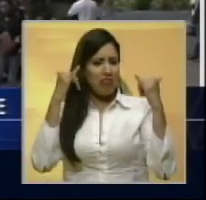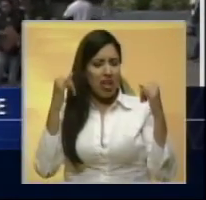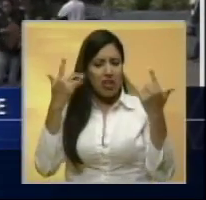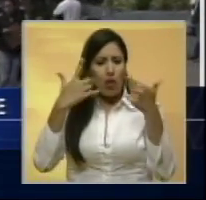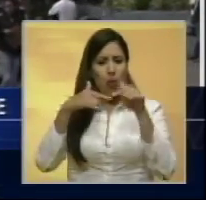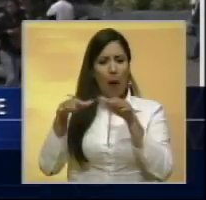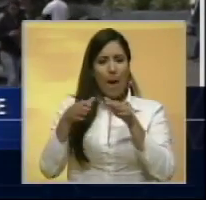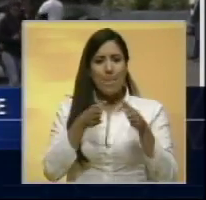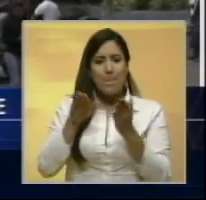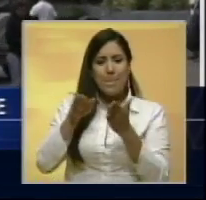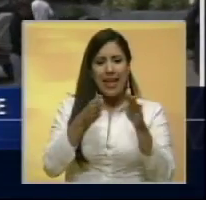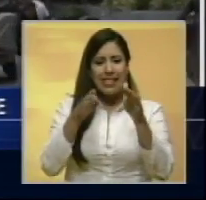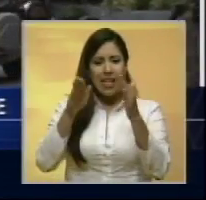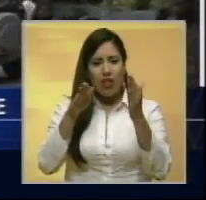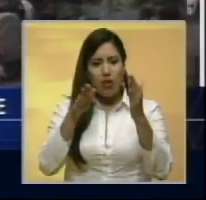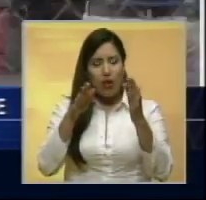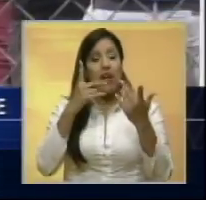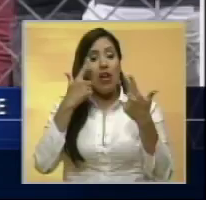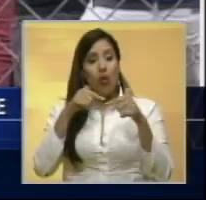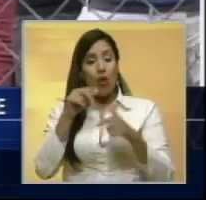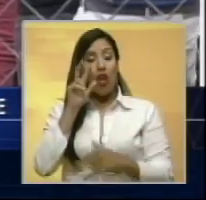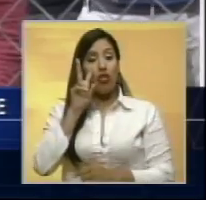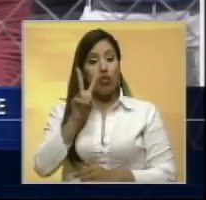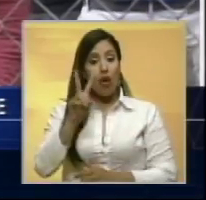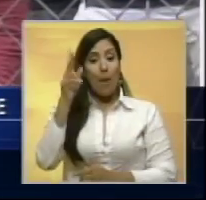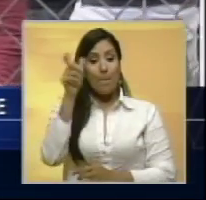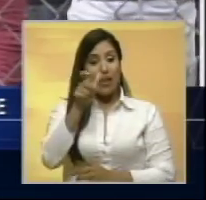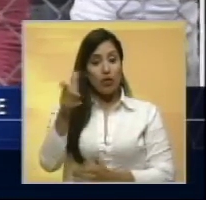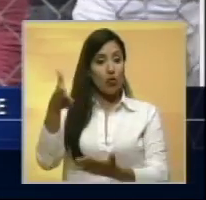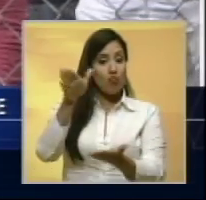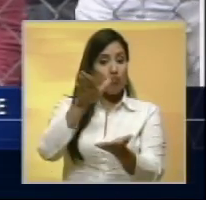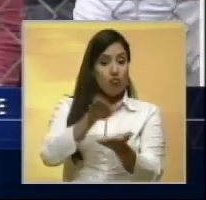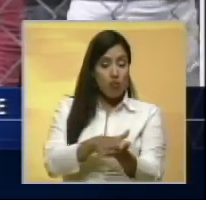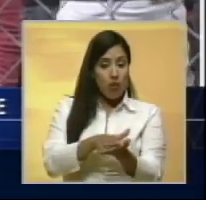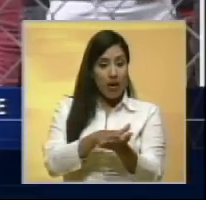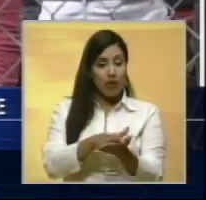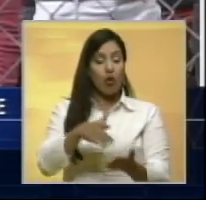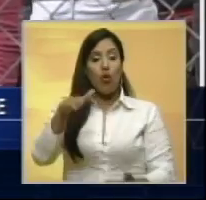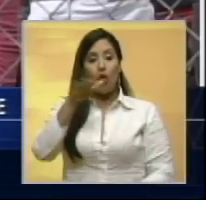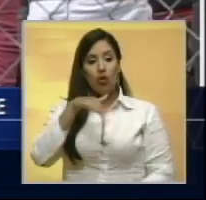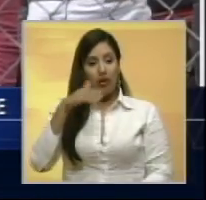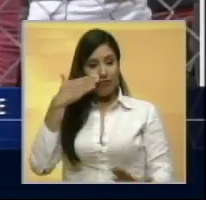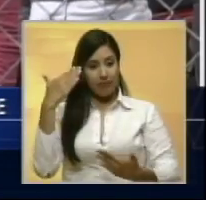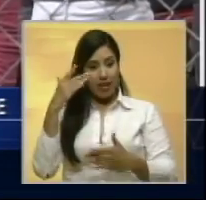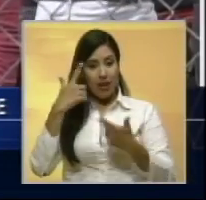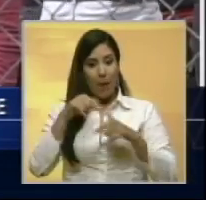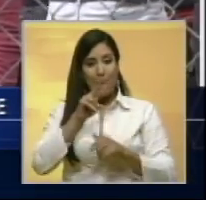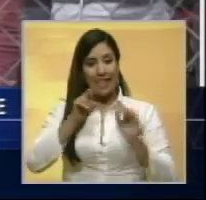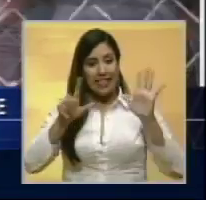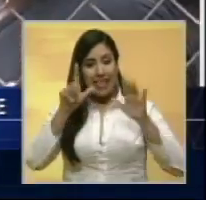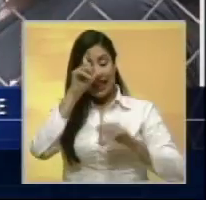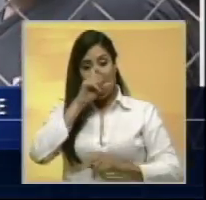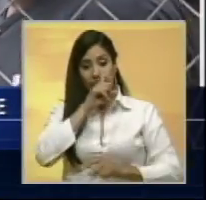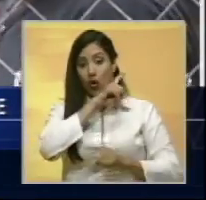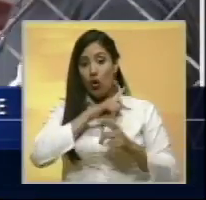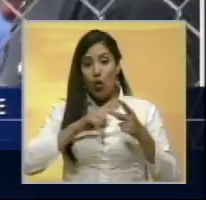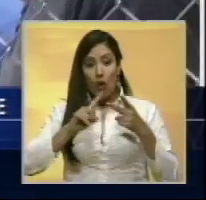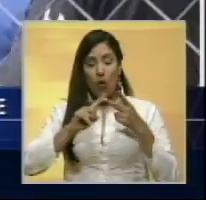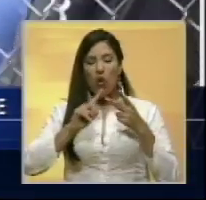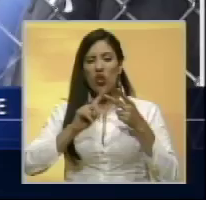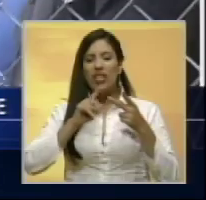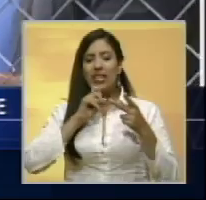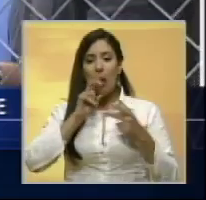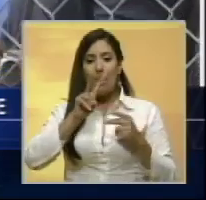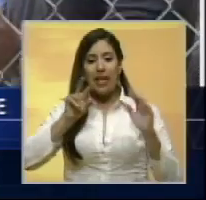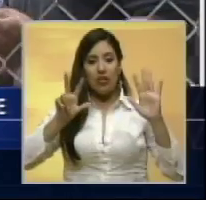sector Los Mecedores de Cotiza. Terminó con el doble asesinato de los amigos Joshua Alejandro Aguilar Castillo, de 27 años de edad, y Jesús Rafael